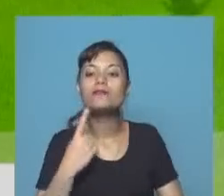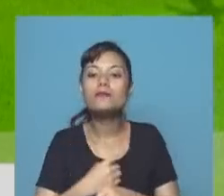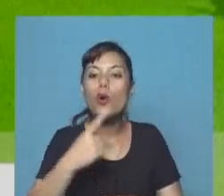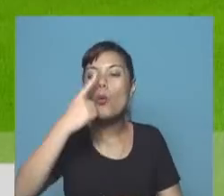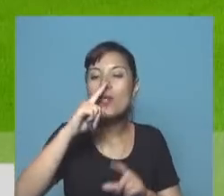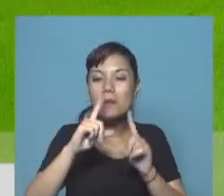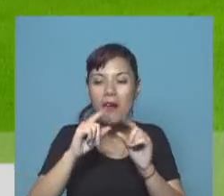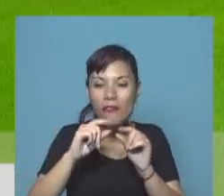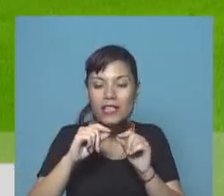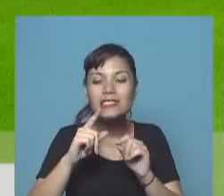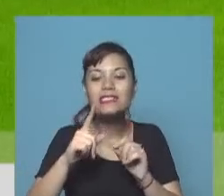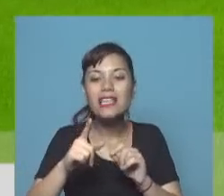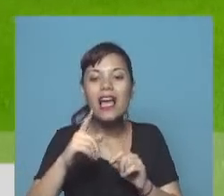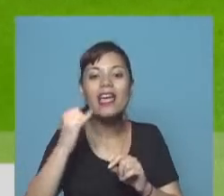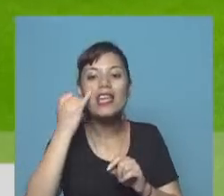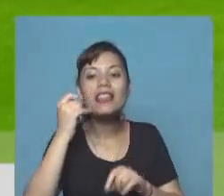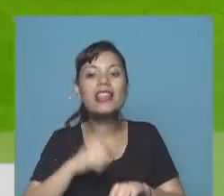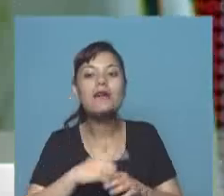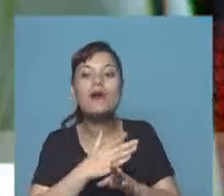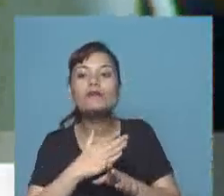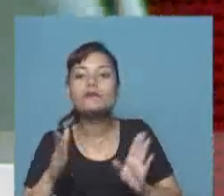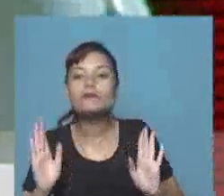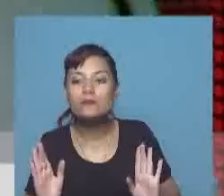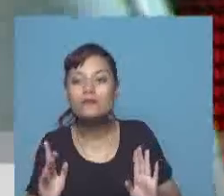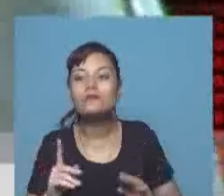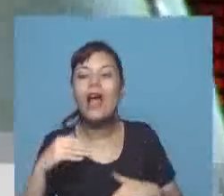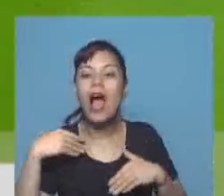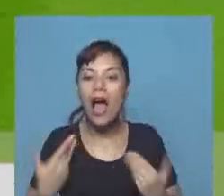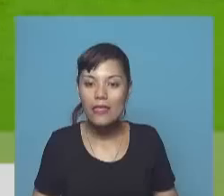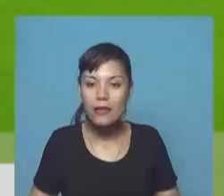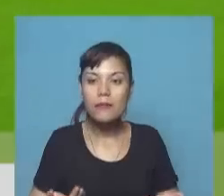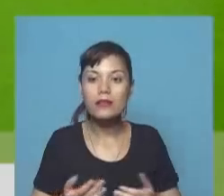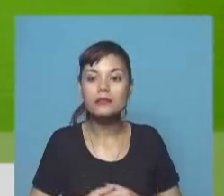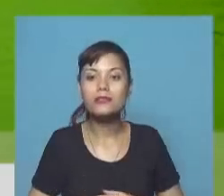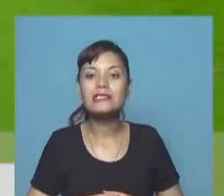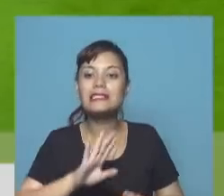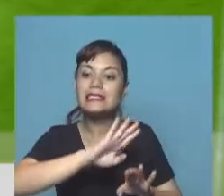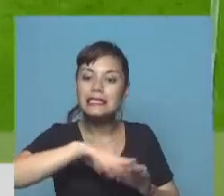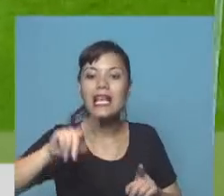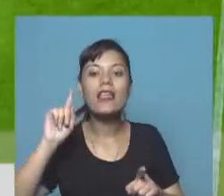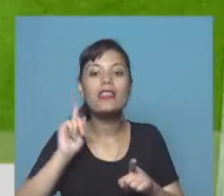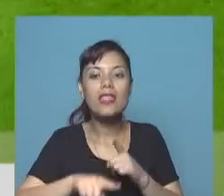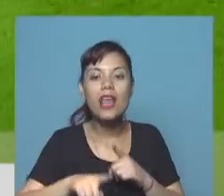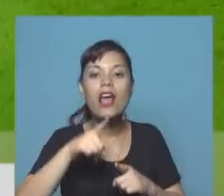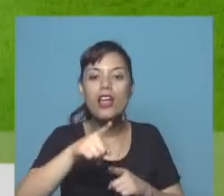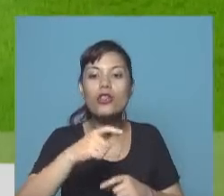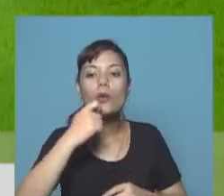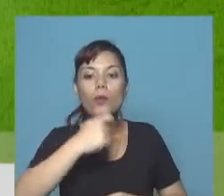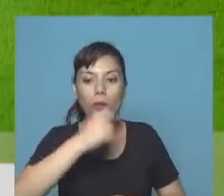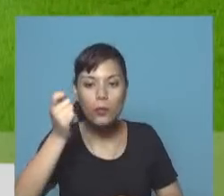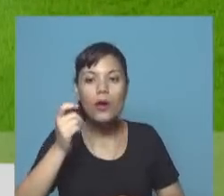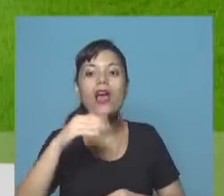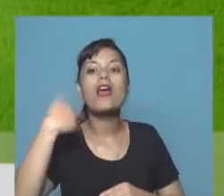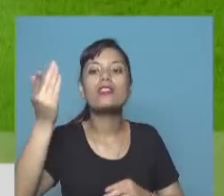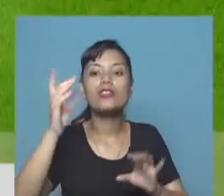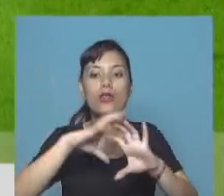última fecha, lo que será liguillas y por tiempo indeterminado, sino que además lo sacan directamente de su condición de árbitro